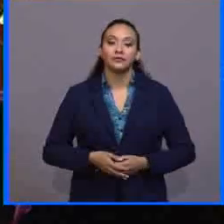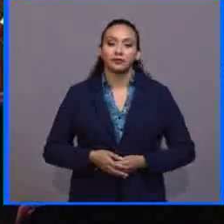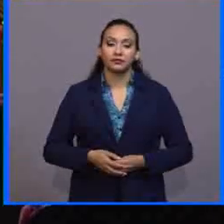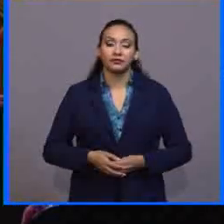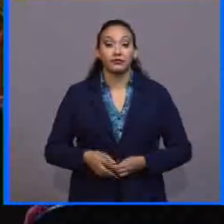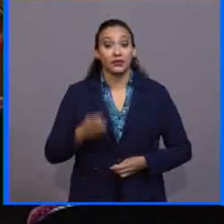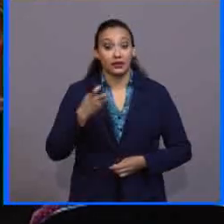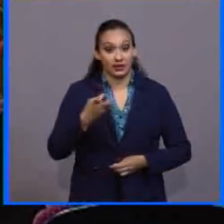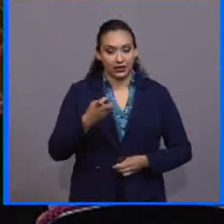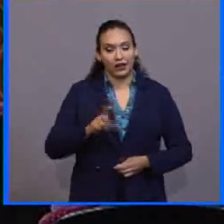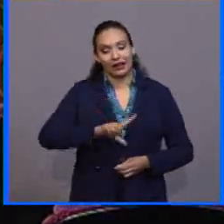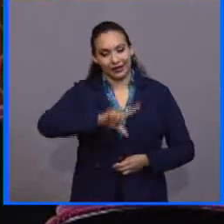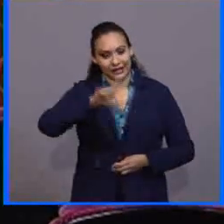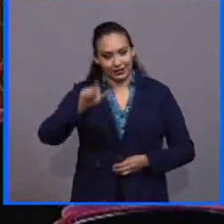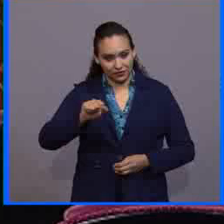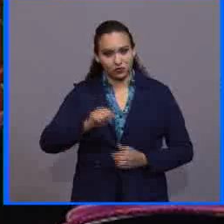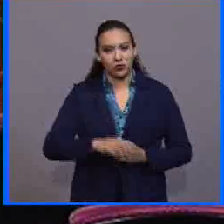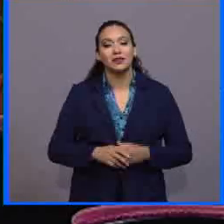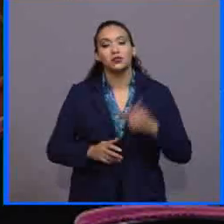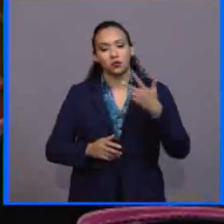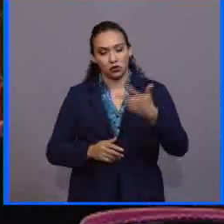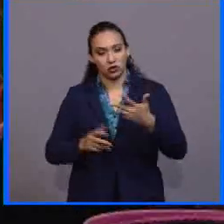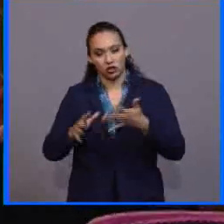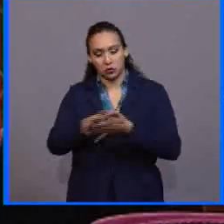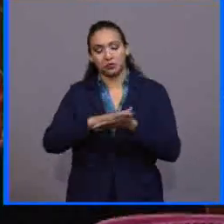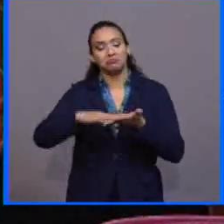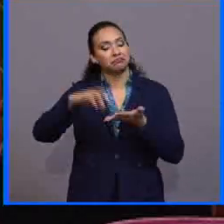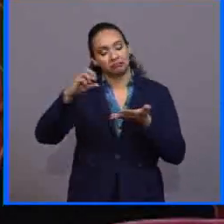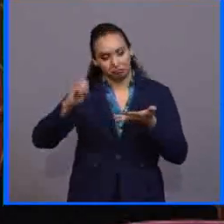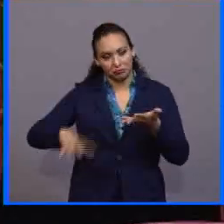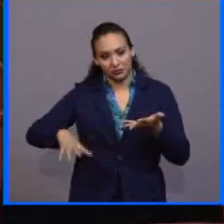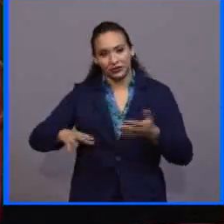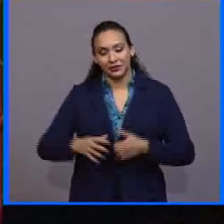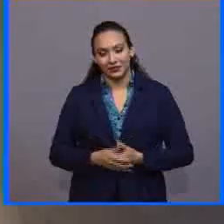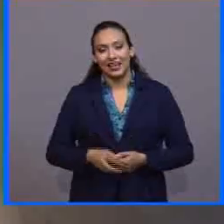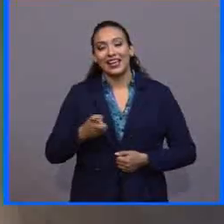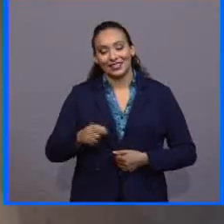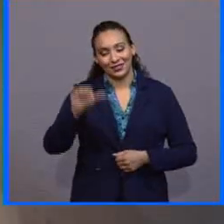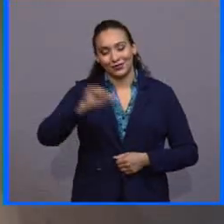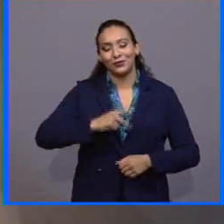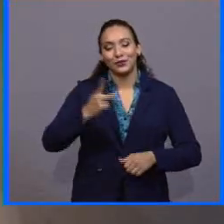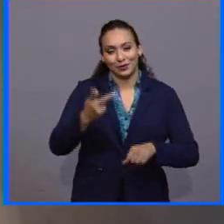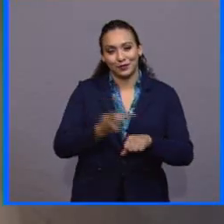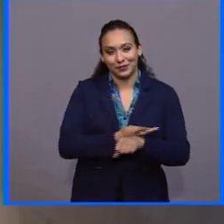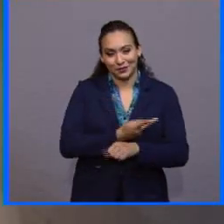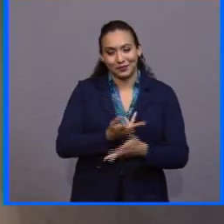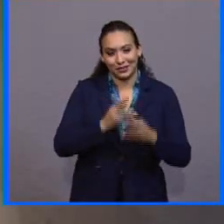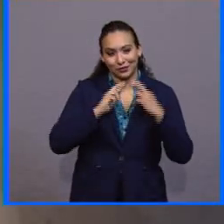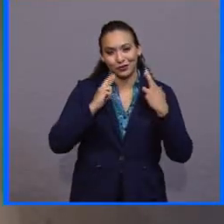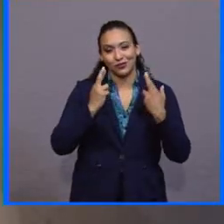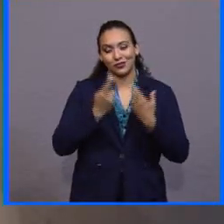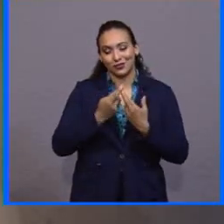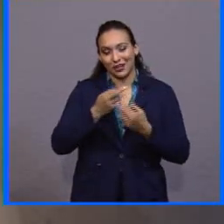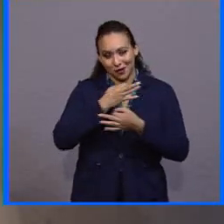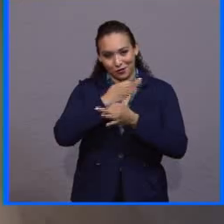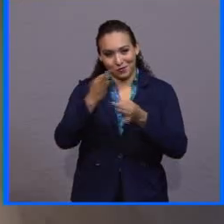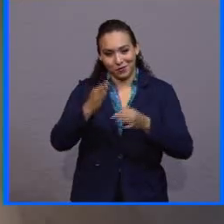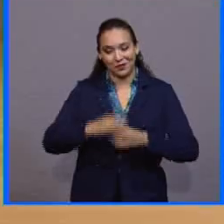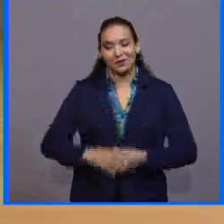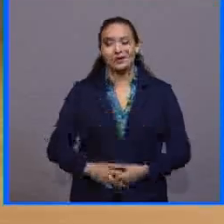Es pues de esta forma como el Pleno desechó los 8 recursos. Es lo que sucedió en la sesión pública de este